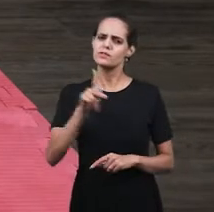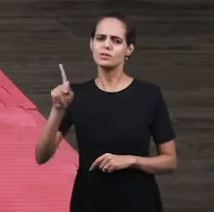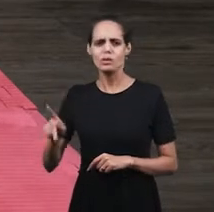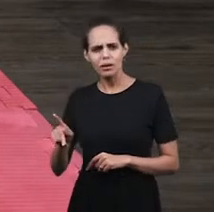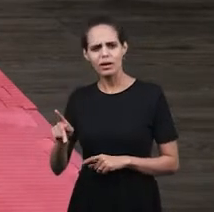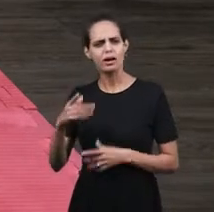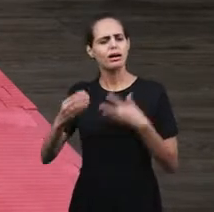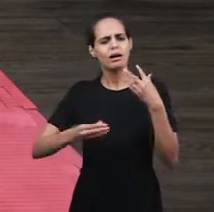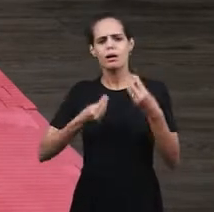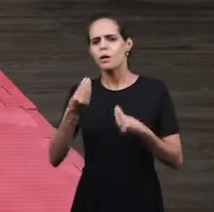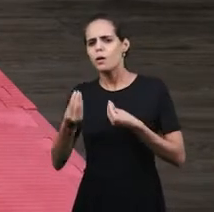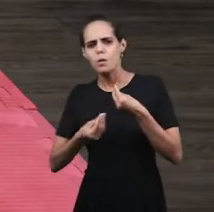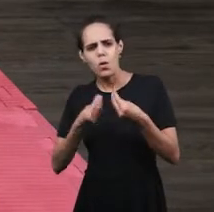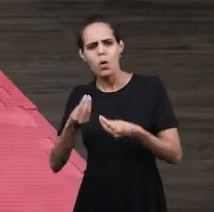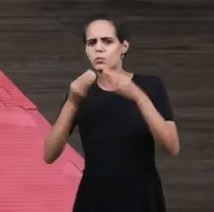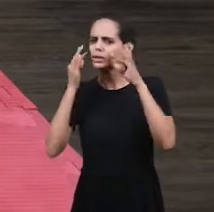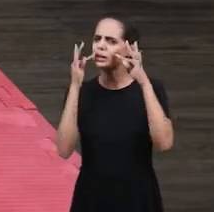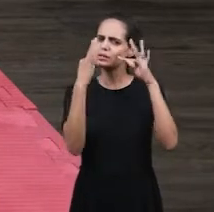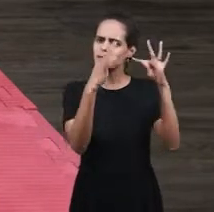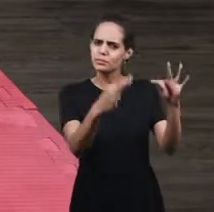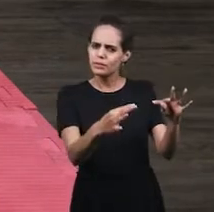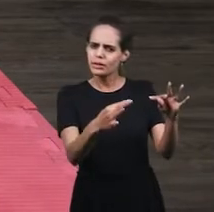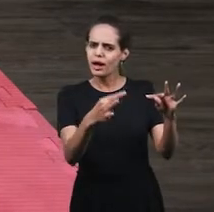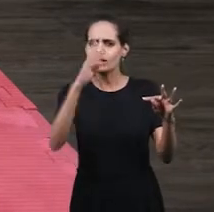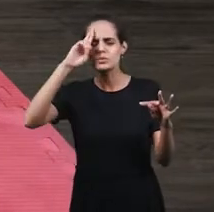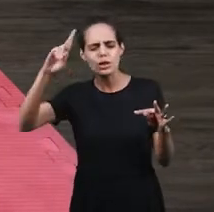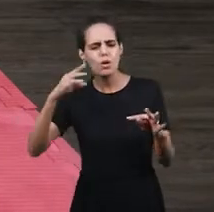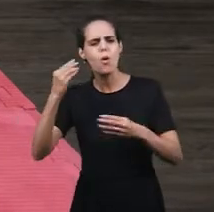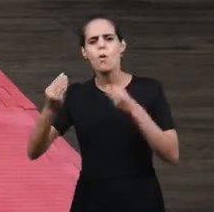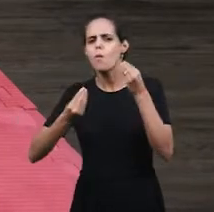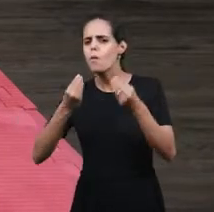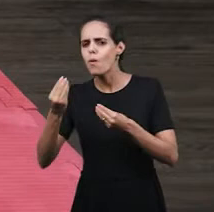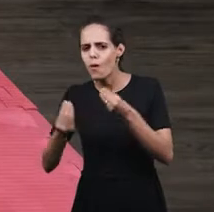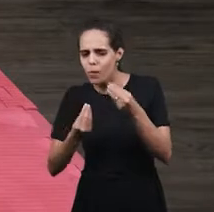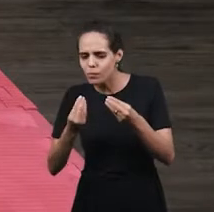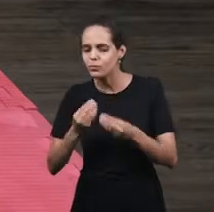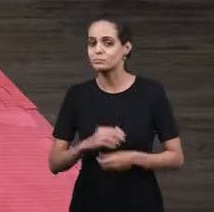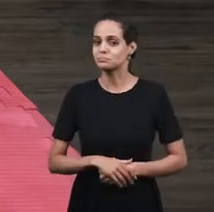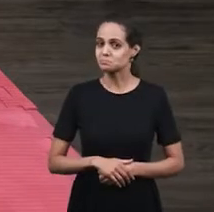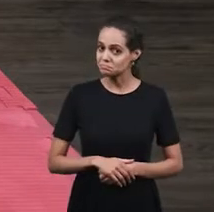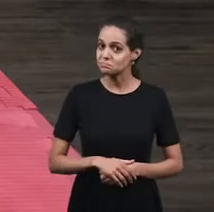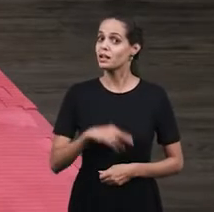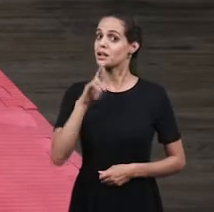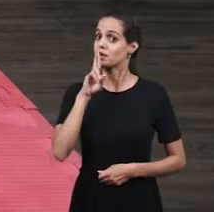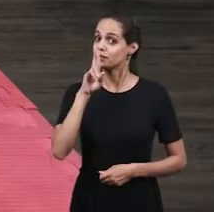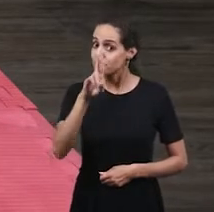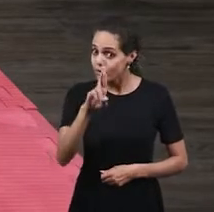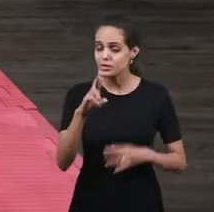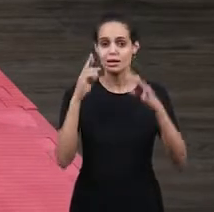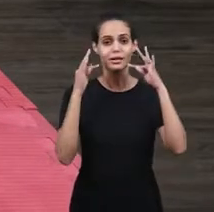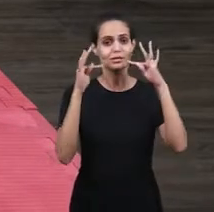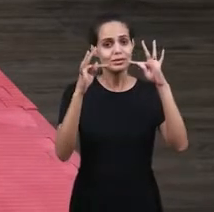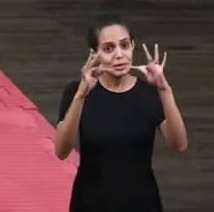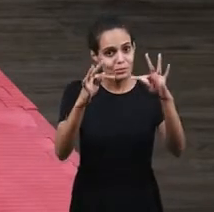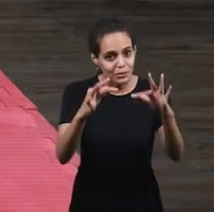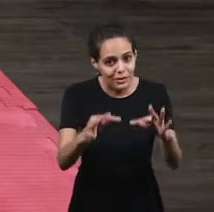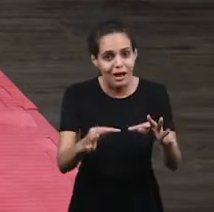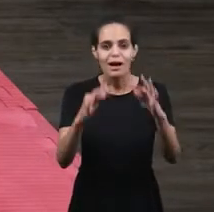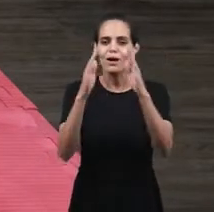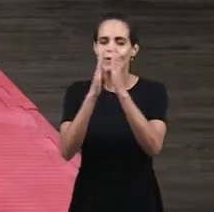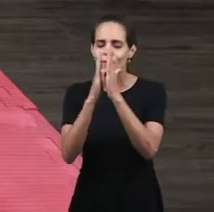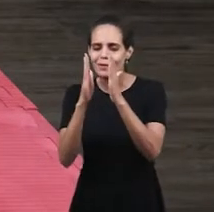tía, ¿cómo vamos a dar testimonio del Señor? Vamos a dar